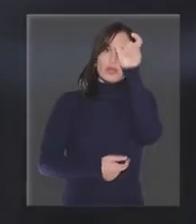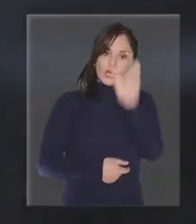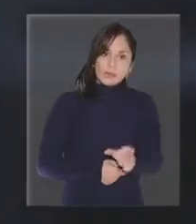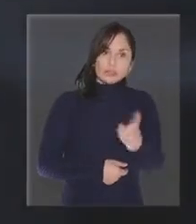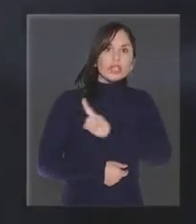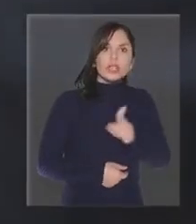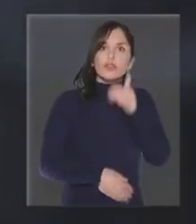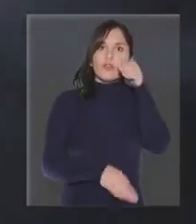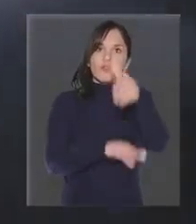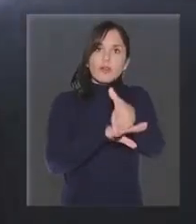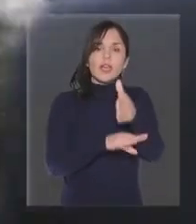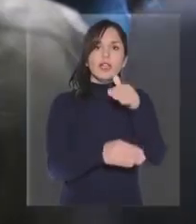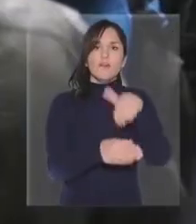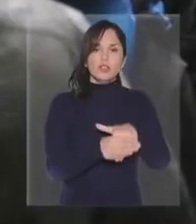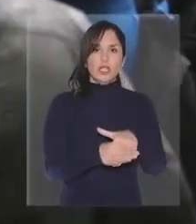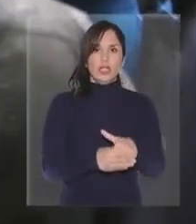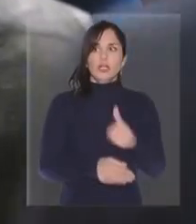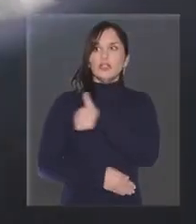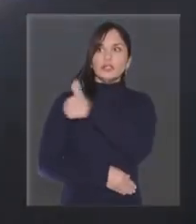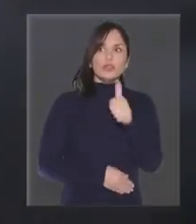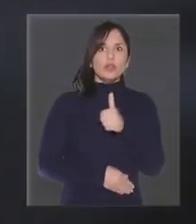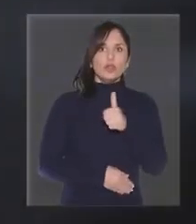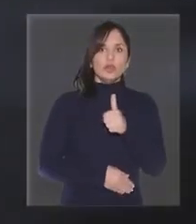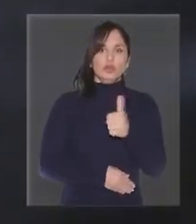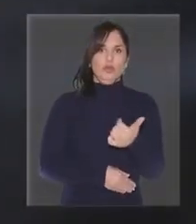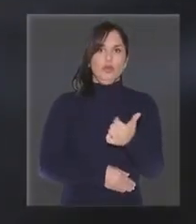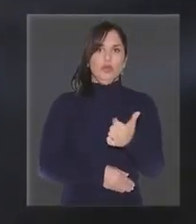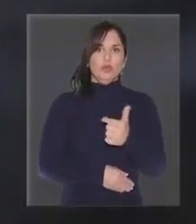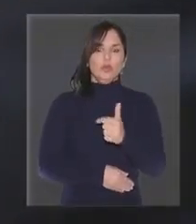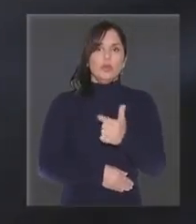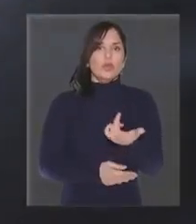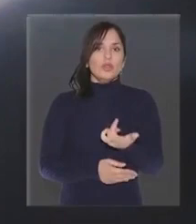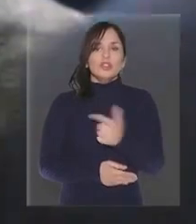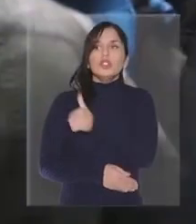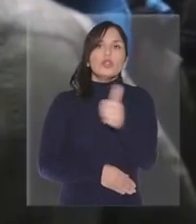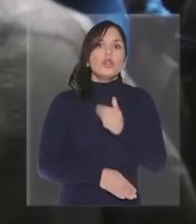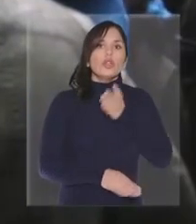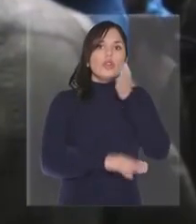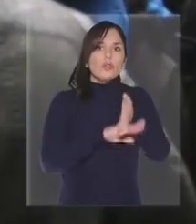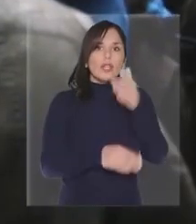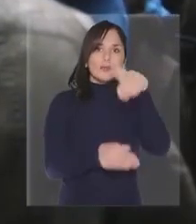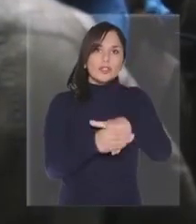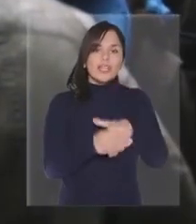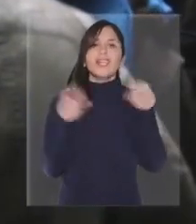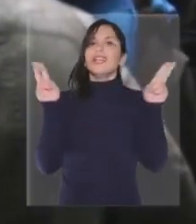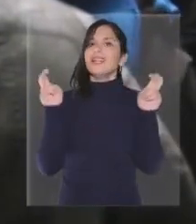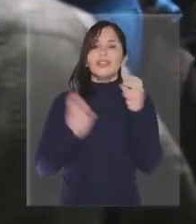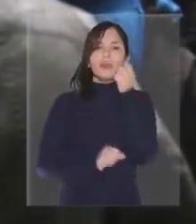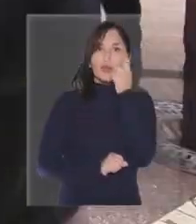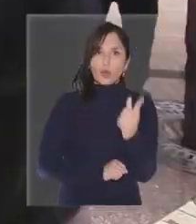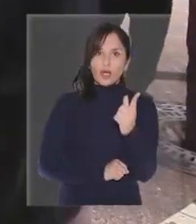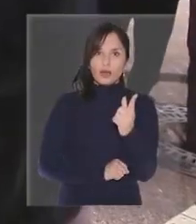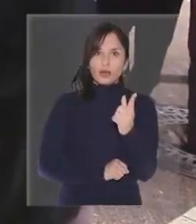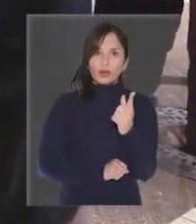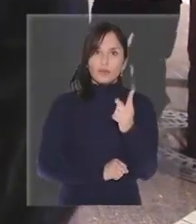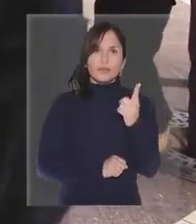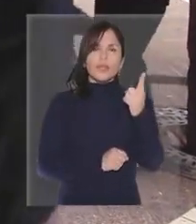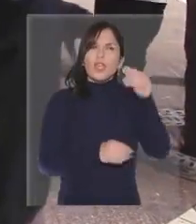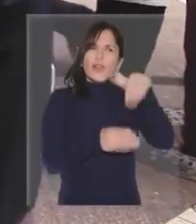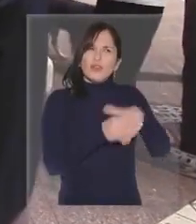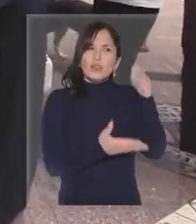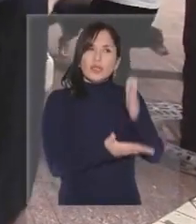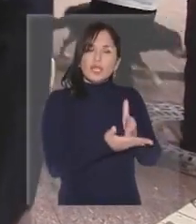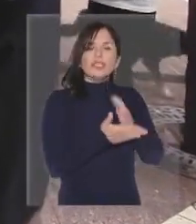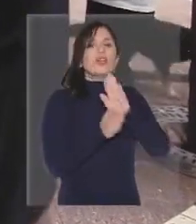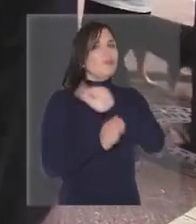del no votante, de todos nosotros, no como persona particular yo, de todos los que no votamos. Si el tema pasa por volver a que el voto sea obligatorio, es un tema que